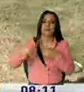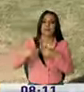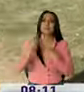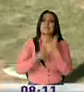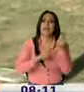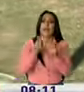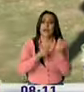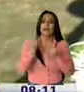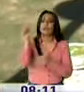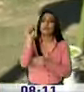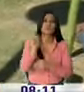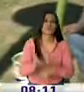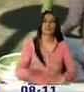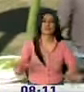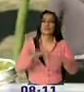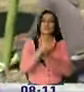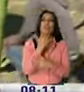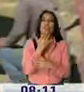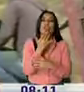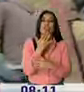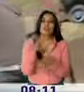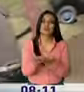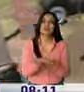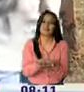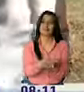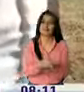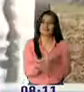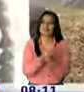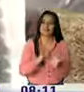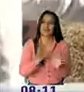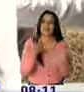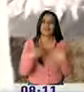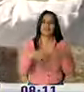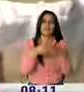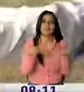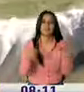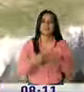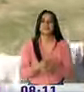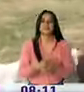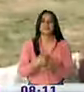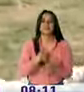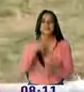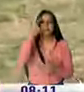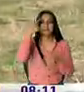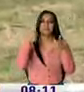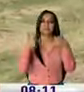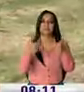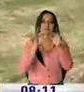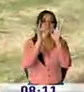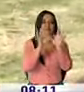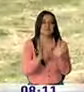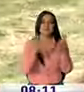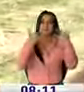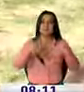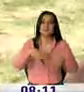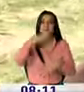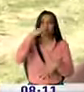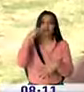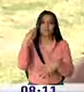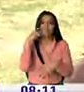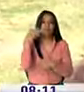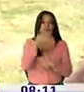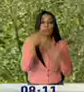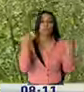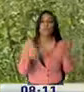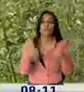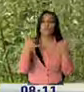este lugar, que estaba tan descuidado. Me parece bien que estén arreglando, porque igual los niños vienen a jugar, todo eso.